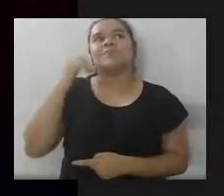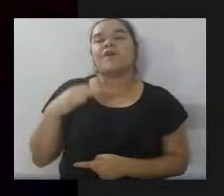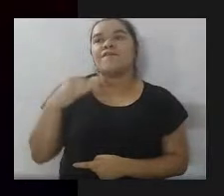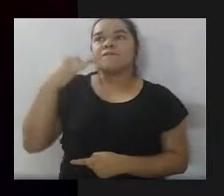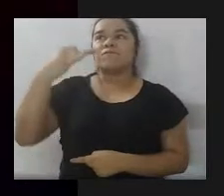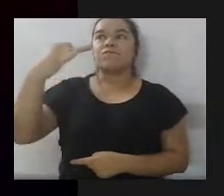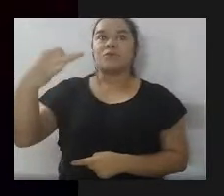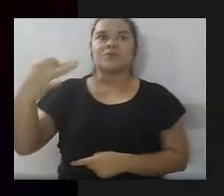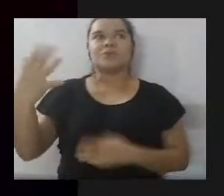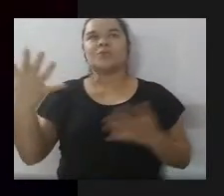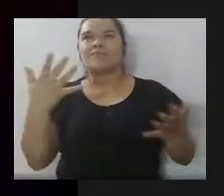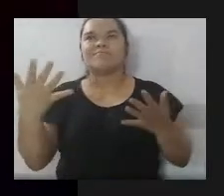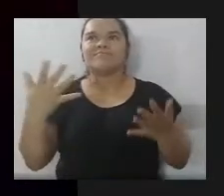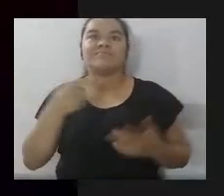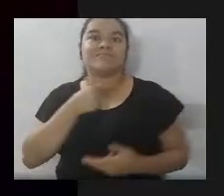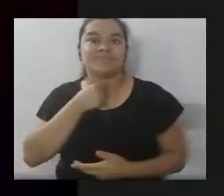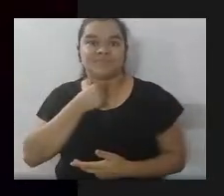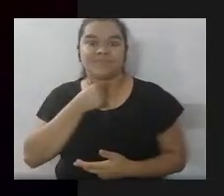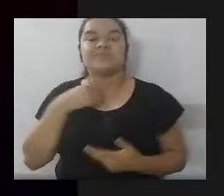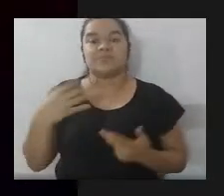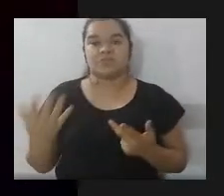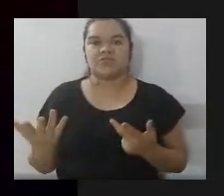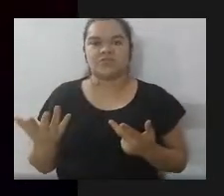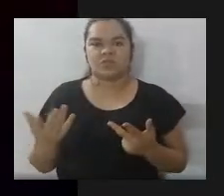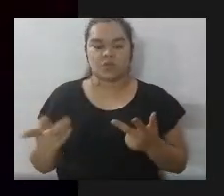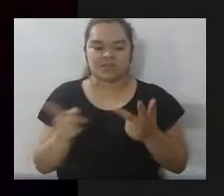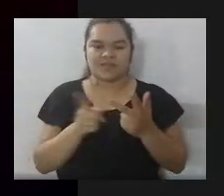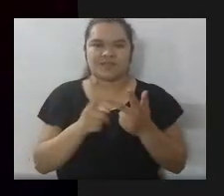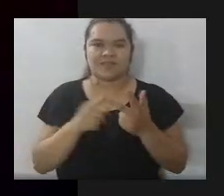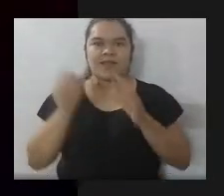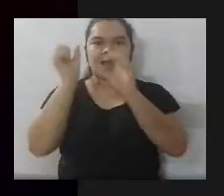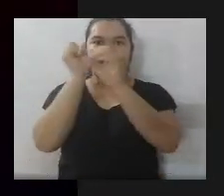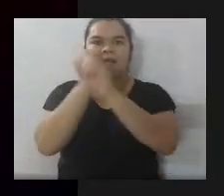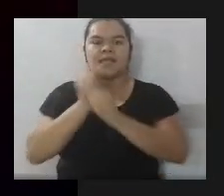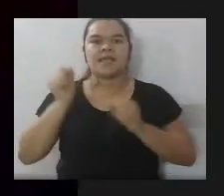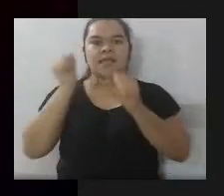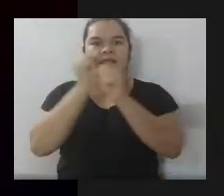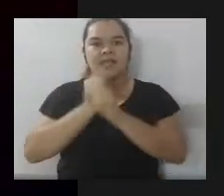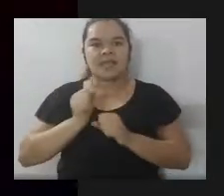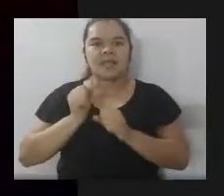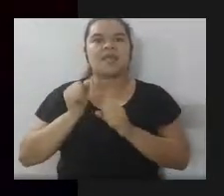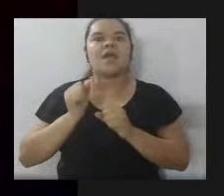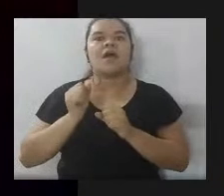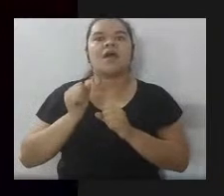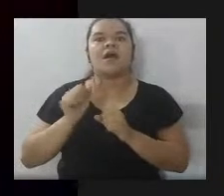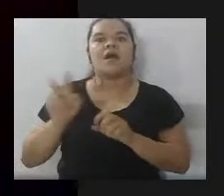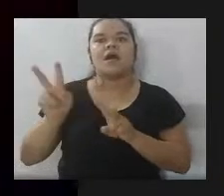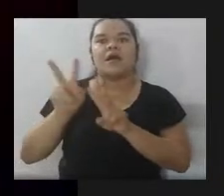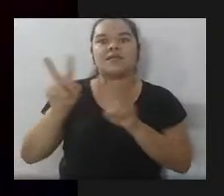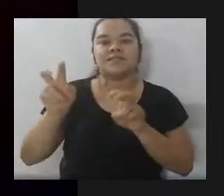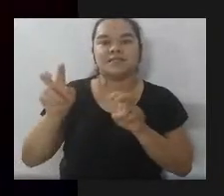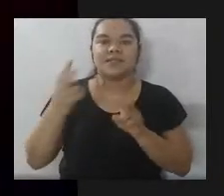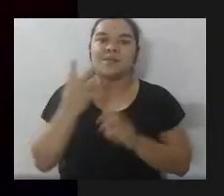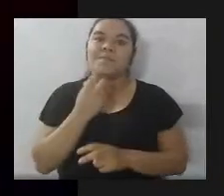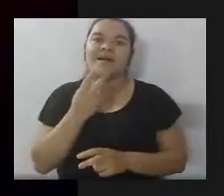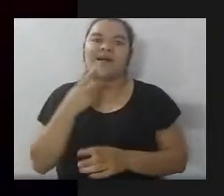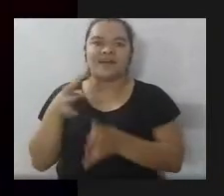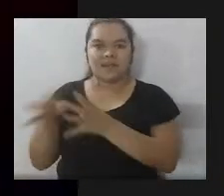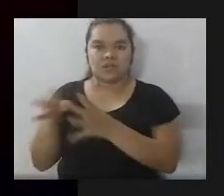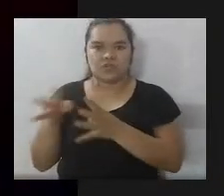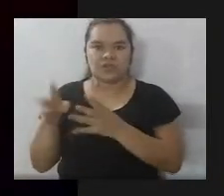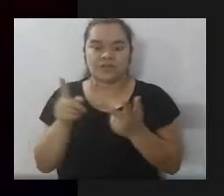mañana. Entonces, en lo que respecta a la ingeniería en electrónica, la última faceta que es la